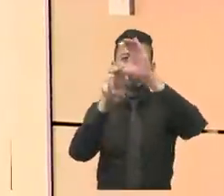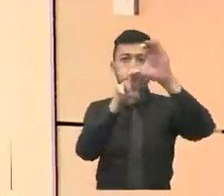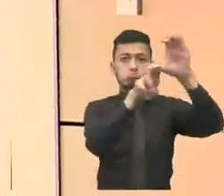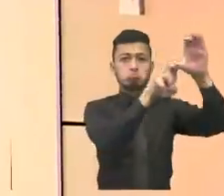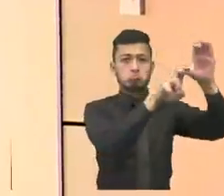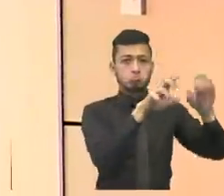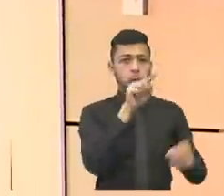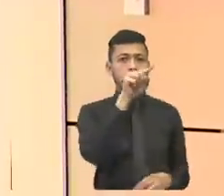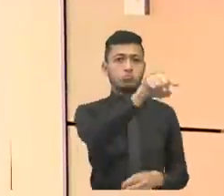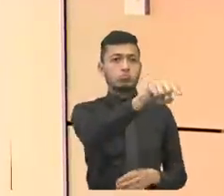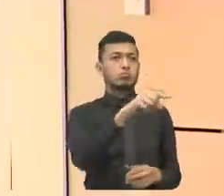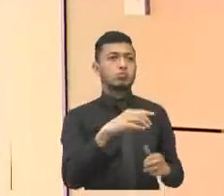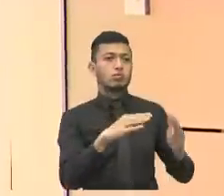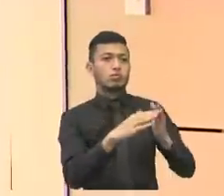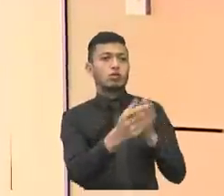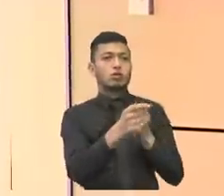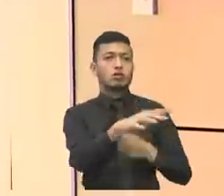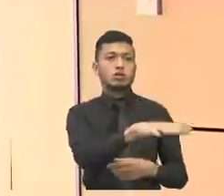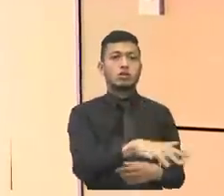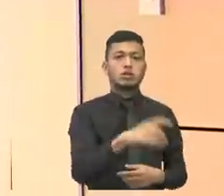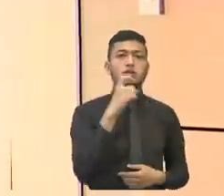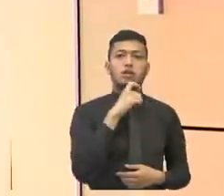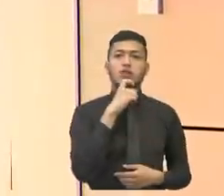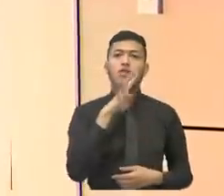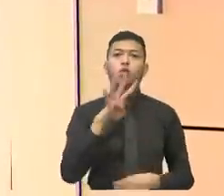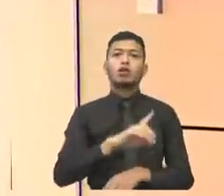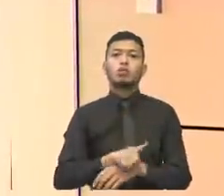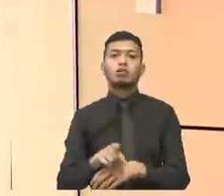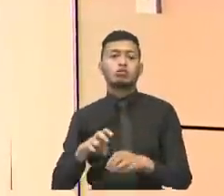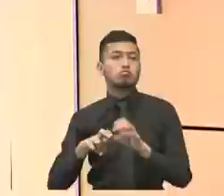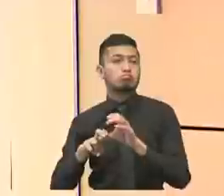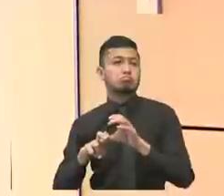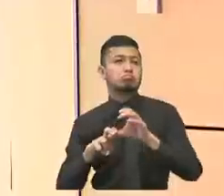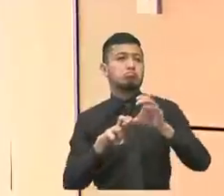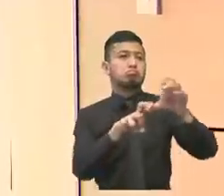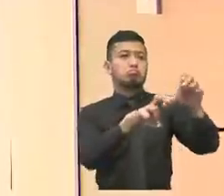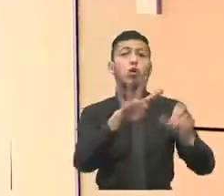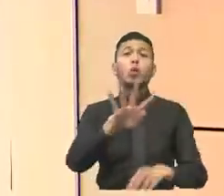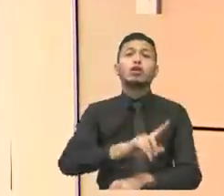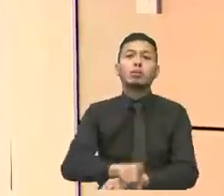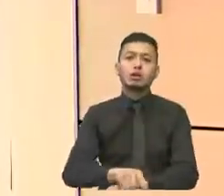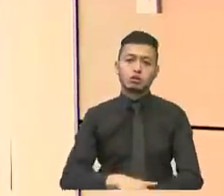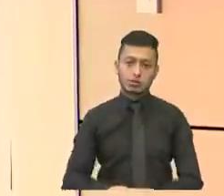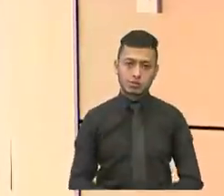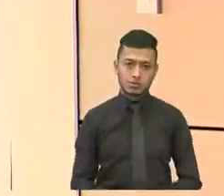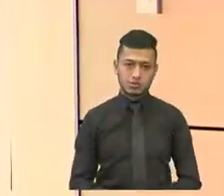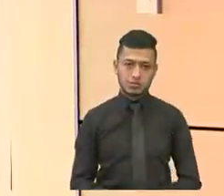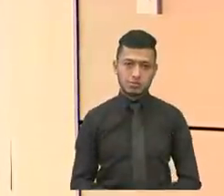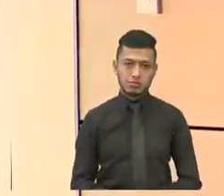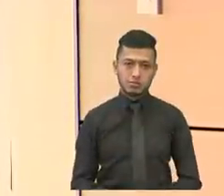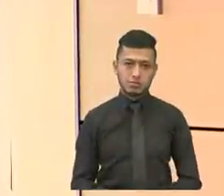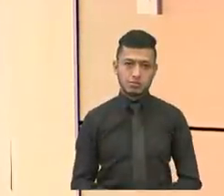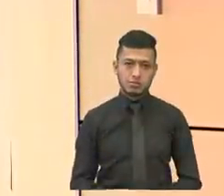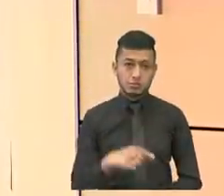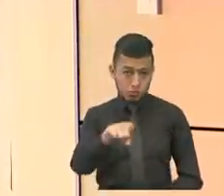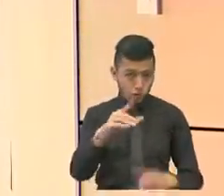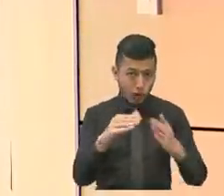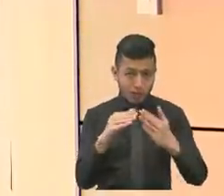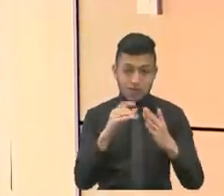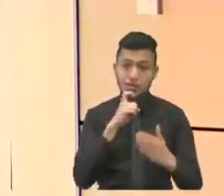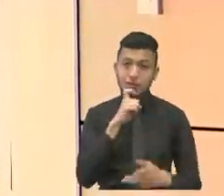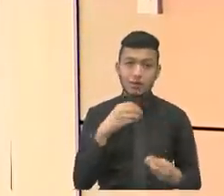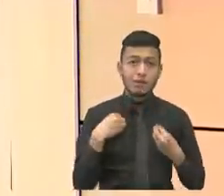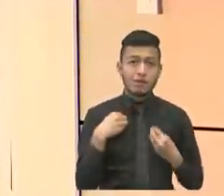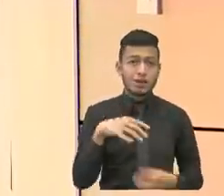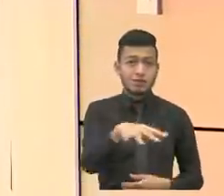llegará arriba en 4 minutos. En 4 minutos a su casa, hasta